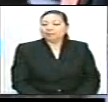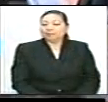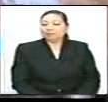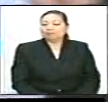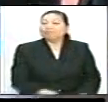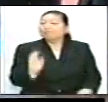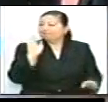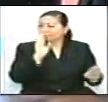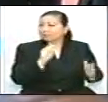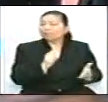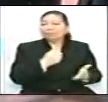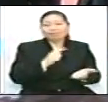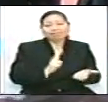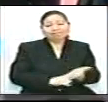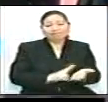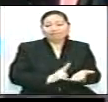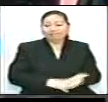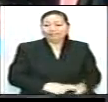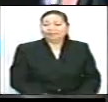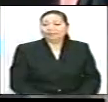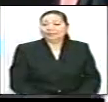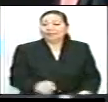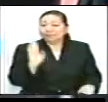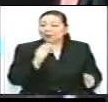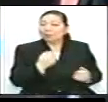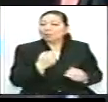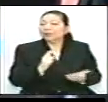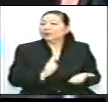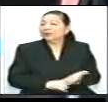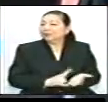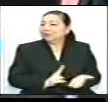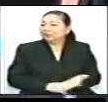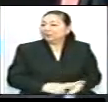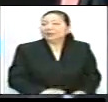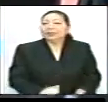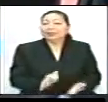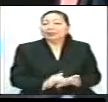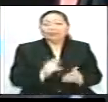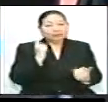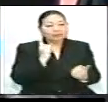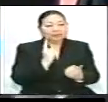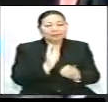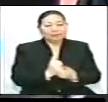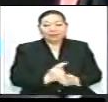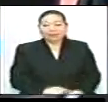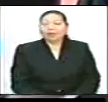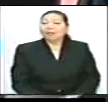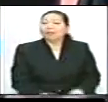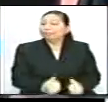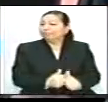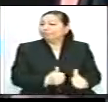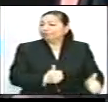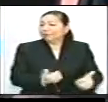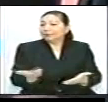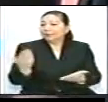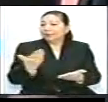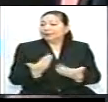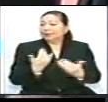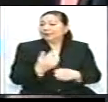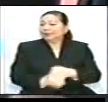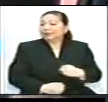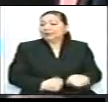Me preocupa obras por impuesto. Y me preocupa obras por impuesto porque creo que las metas están muy lejos de ser alcanzadas este